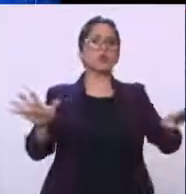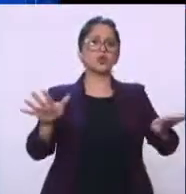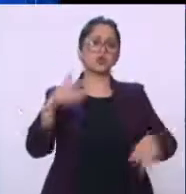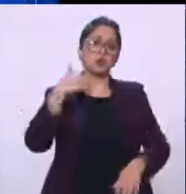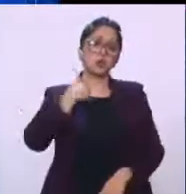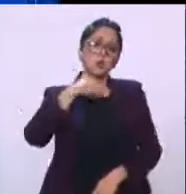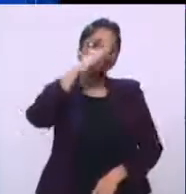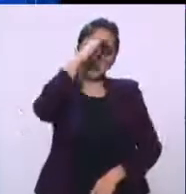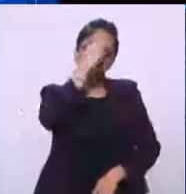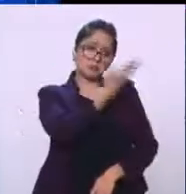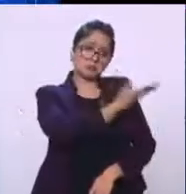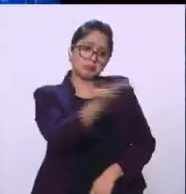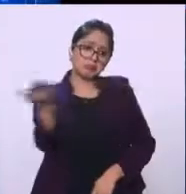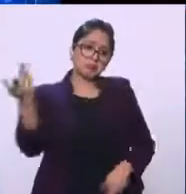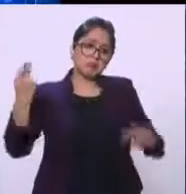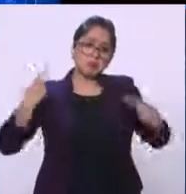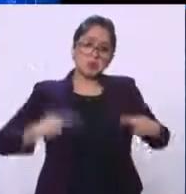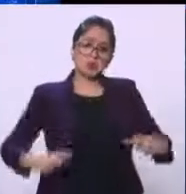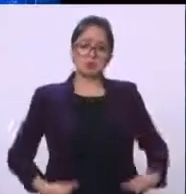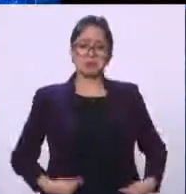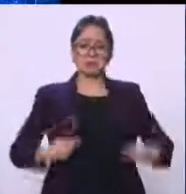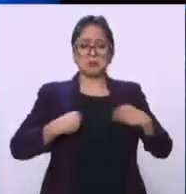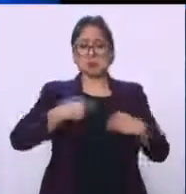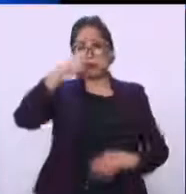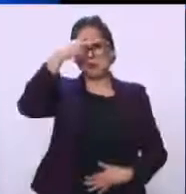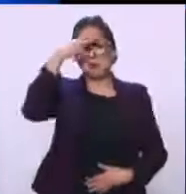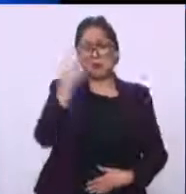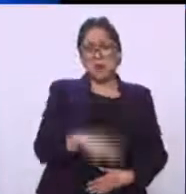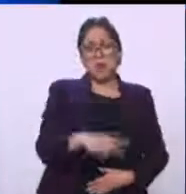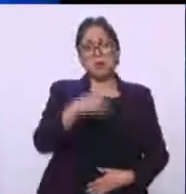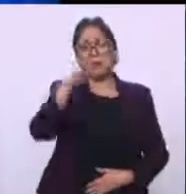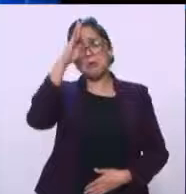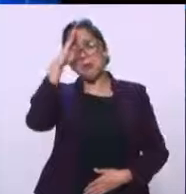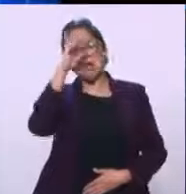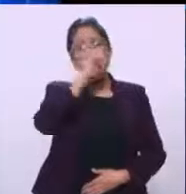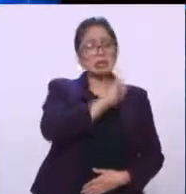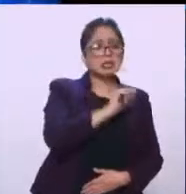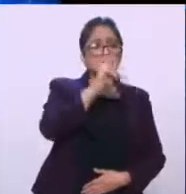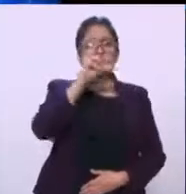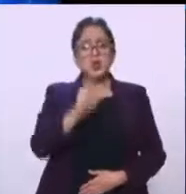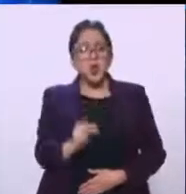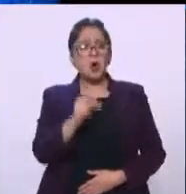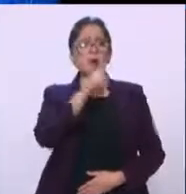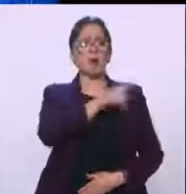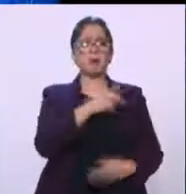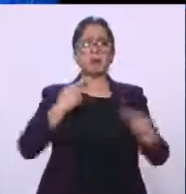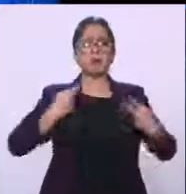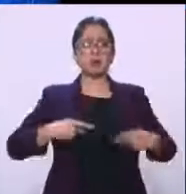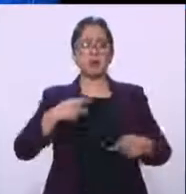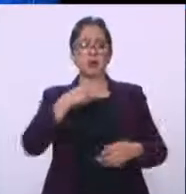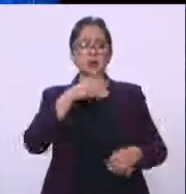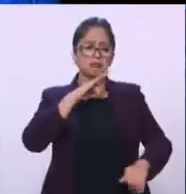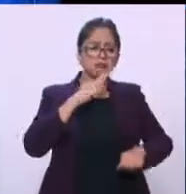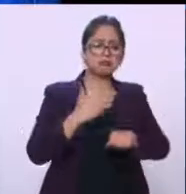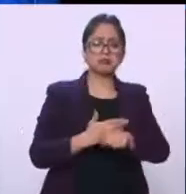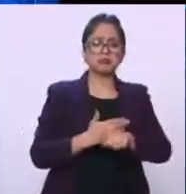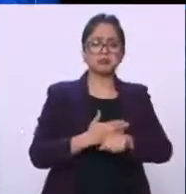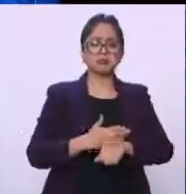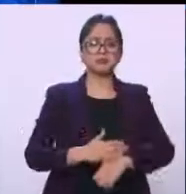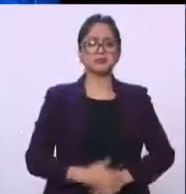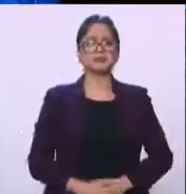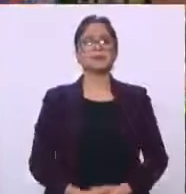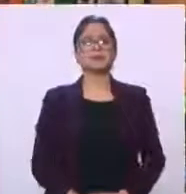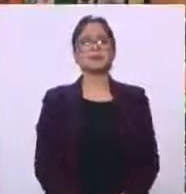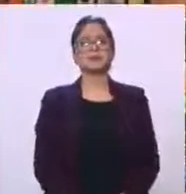se castiga o no se castiga. ¿Qué piensas, Jonathan? ¿Sabes? Yo lo que estoy viendo es que es el desmantelamiento,